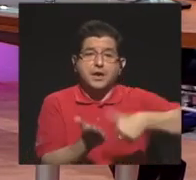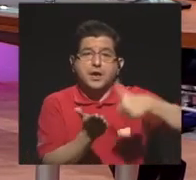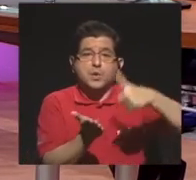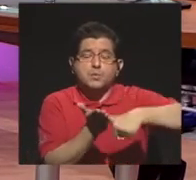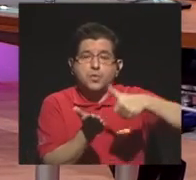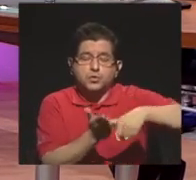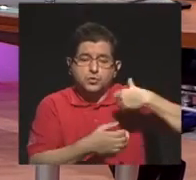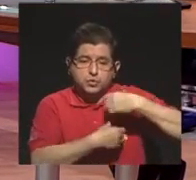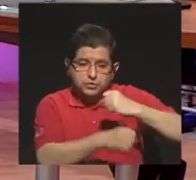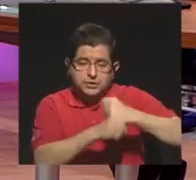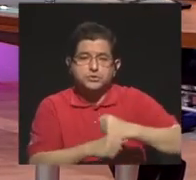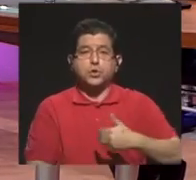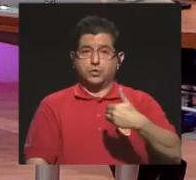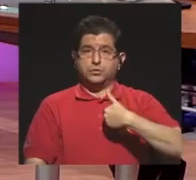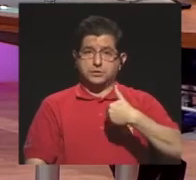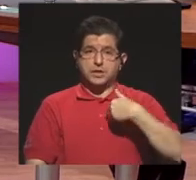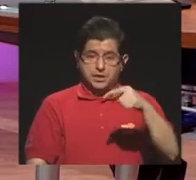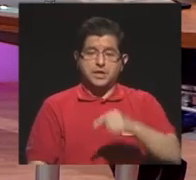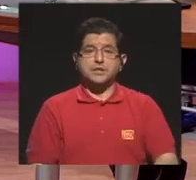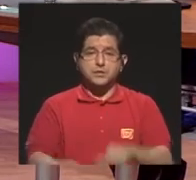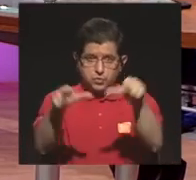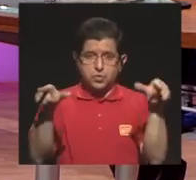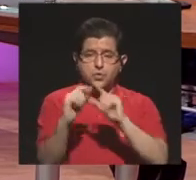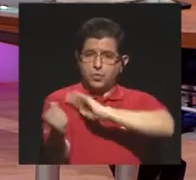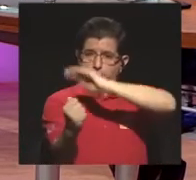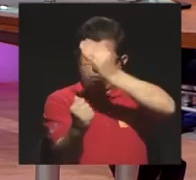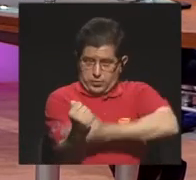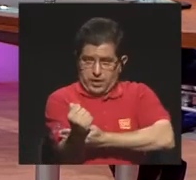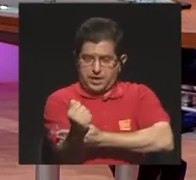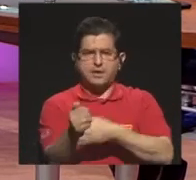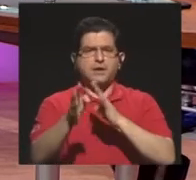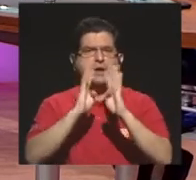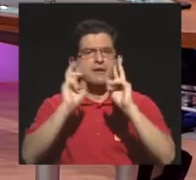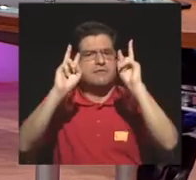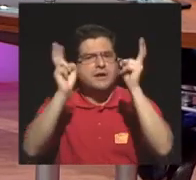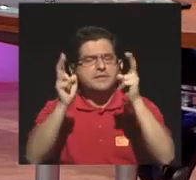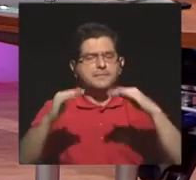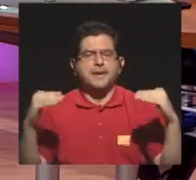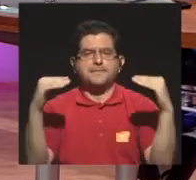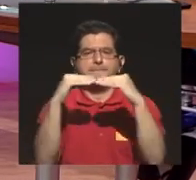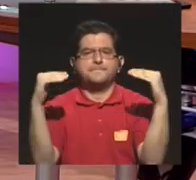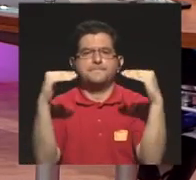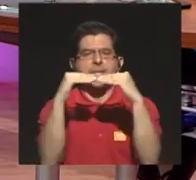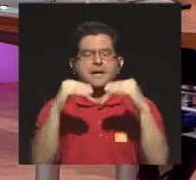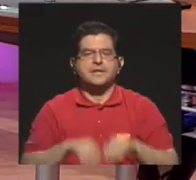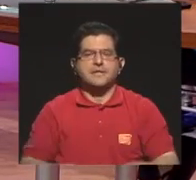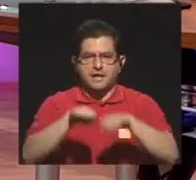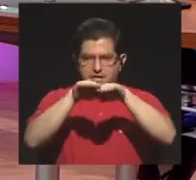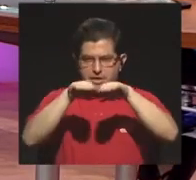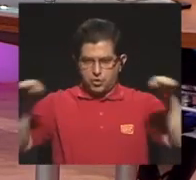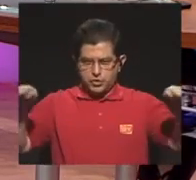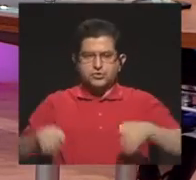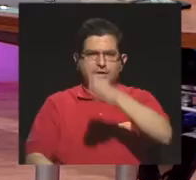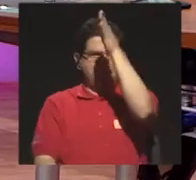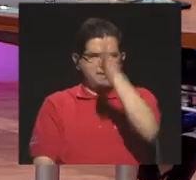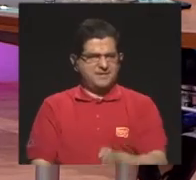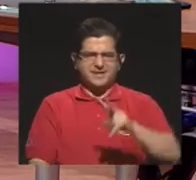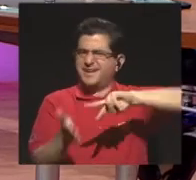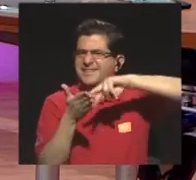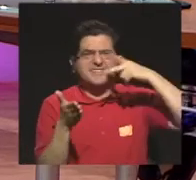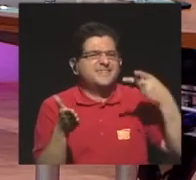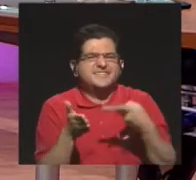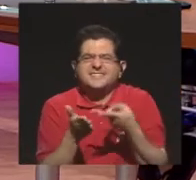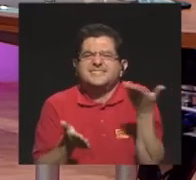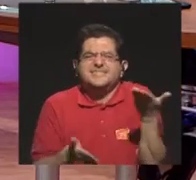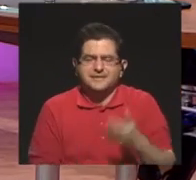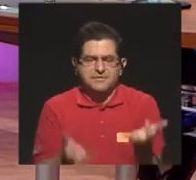elecciones municipales con puestos de poder, ¿verdad? Estábamos hablando del tema de la paridad horizontal y vertical. ¿Qué significa